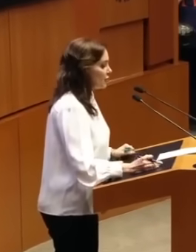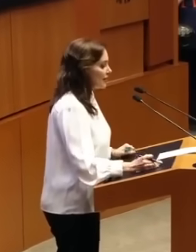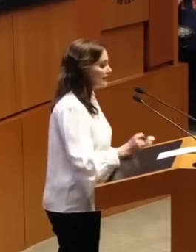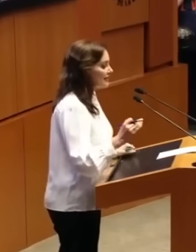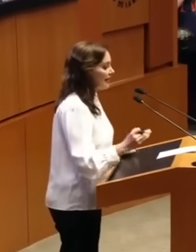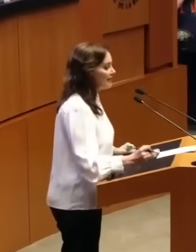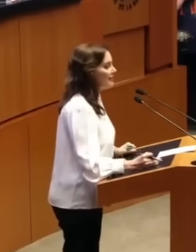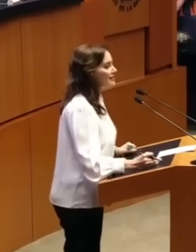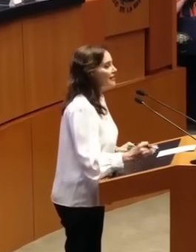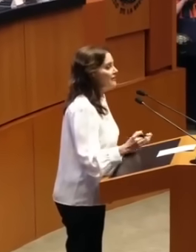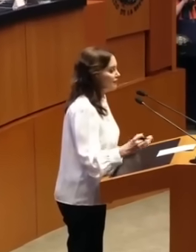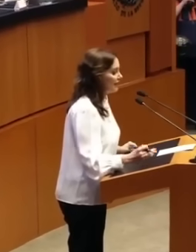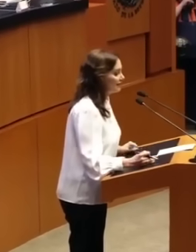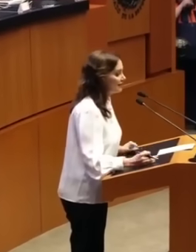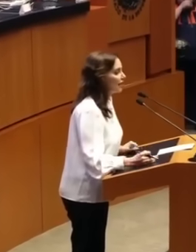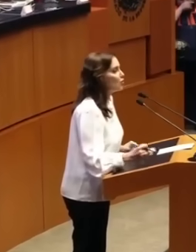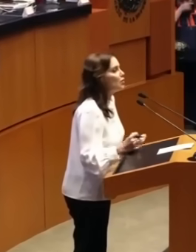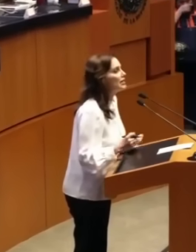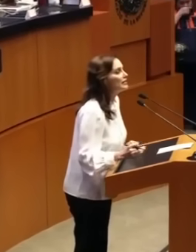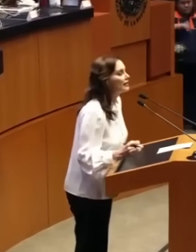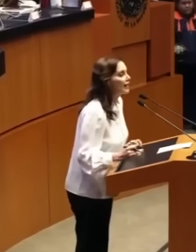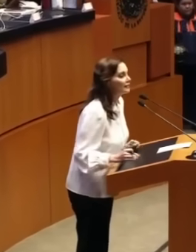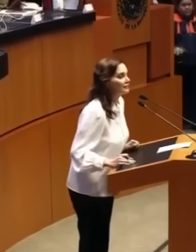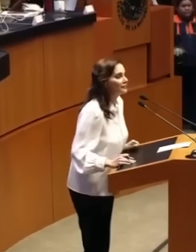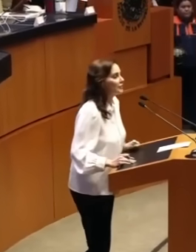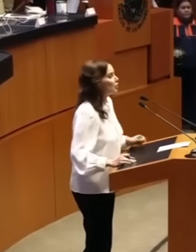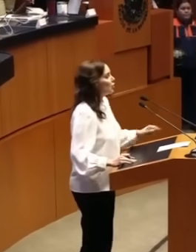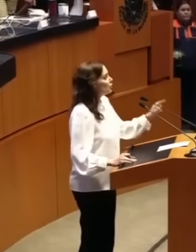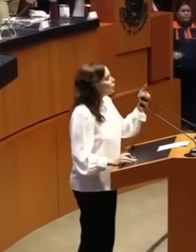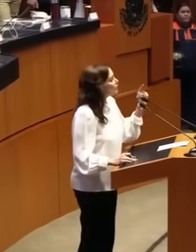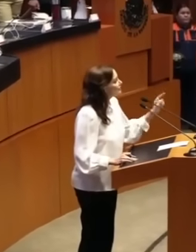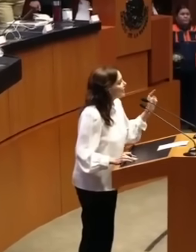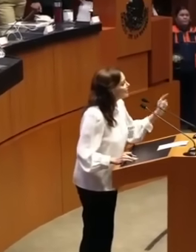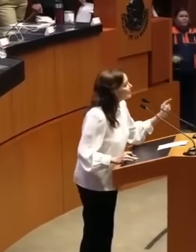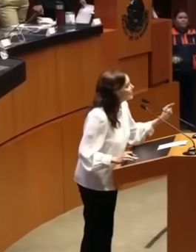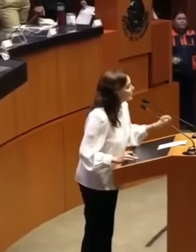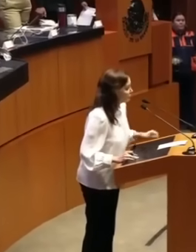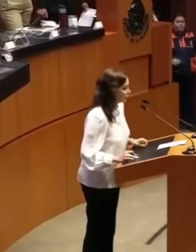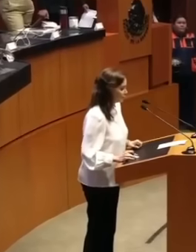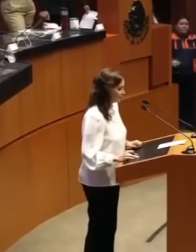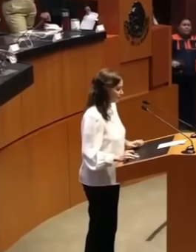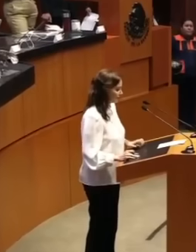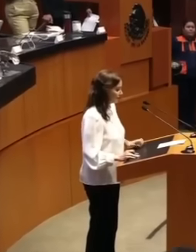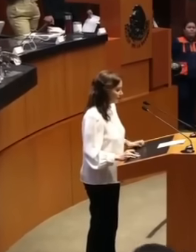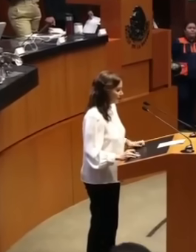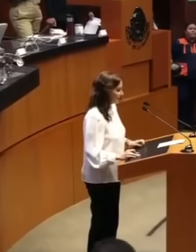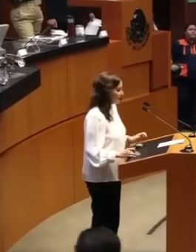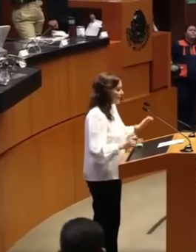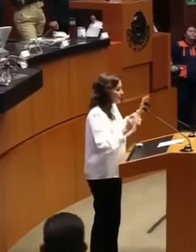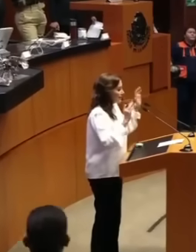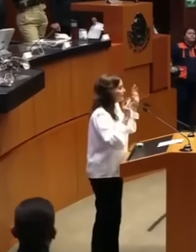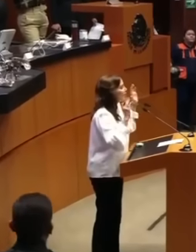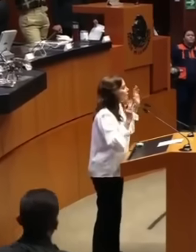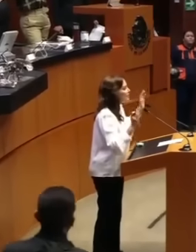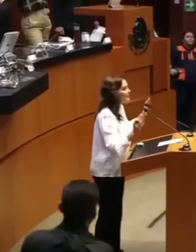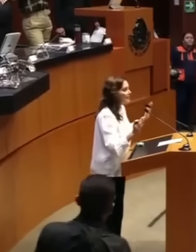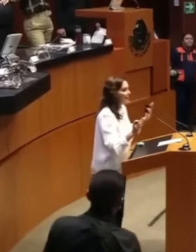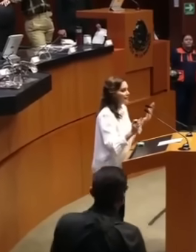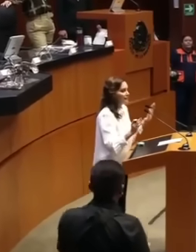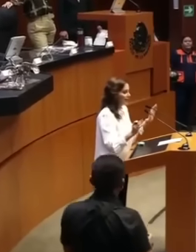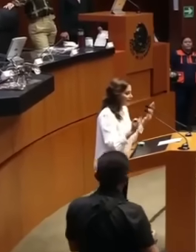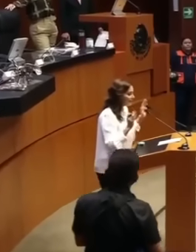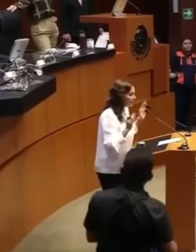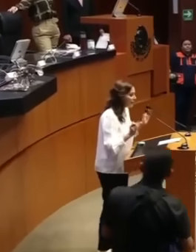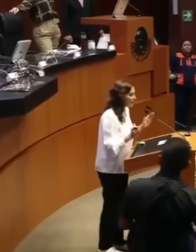de proponer quitarles la defensa jurídica. Los está engañando. Si el